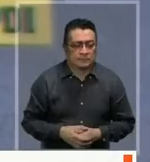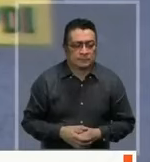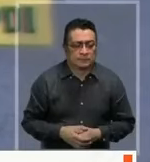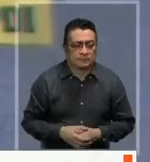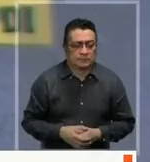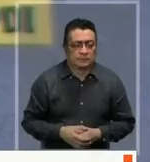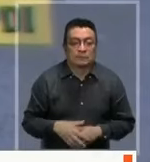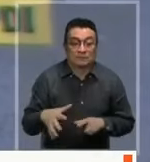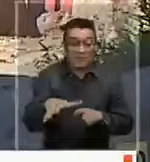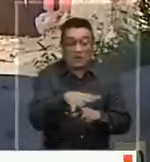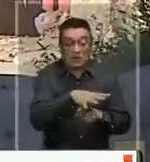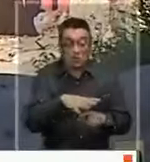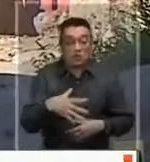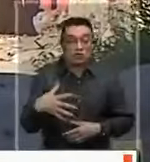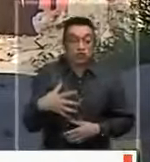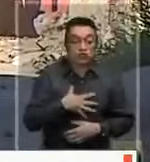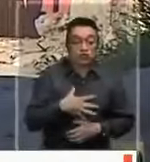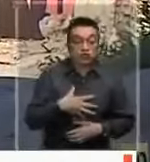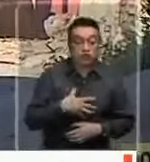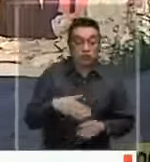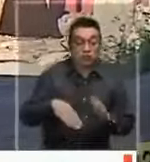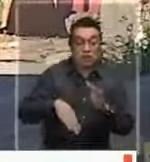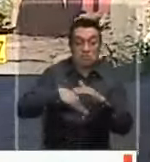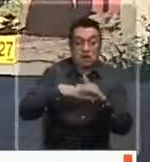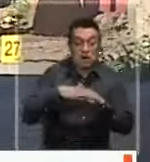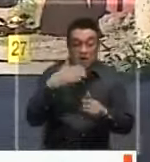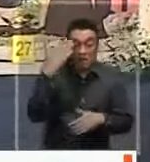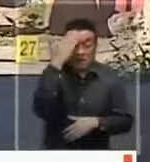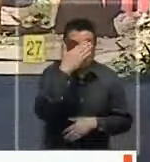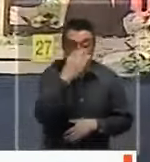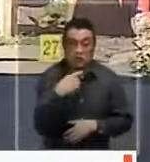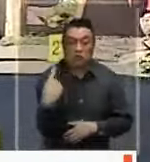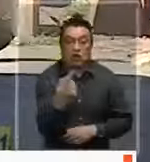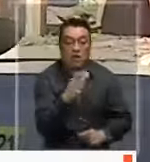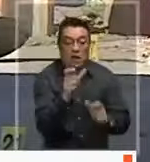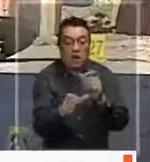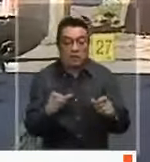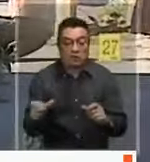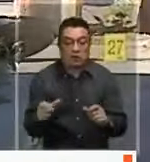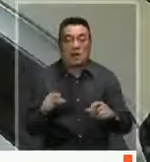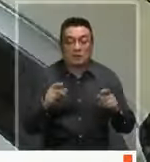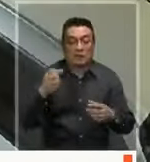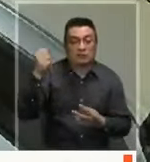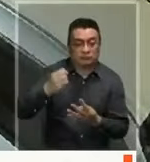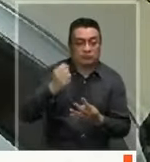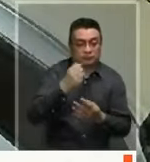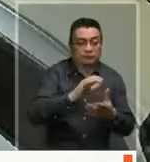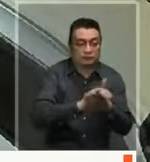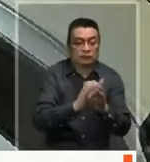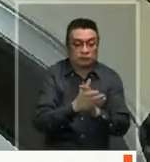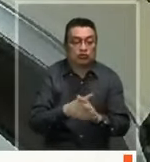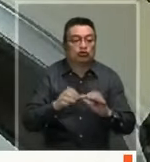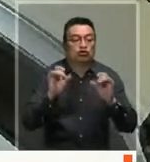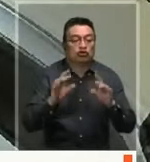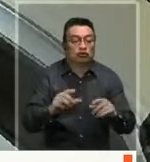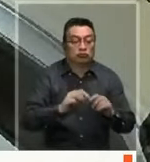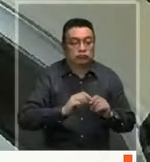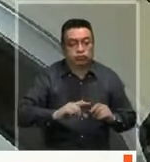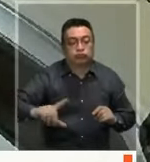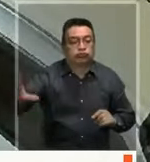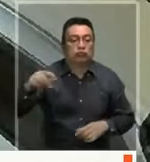son situaciones que alarman hechos que elevan al máximo la preocupación ciudadana el concepto de crimen organizado se instaló en el lenguaje